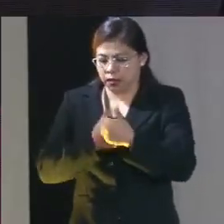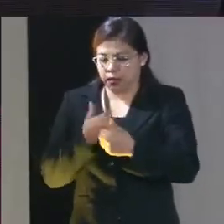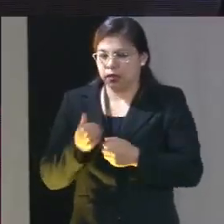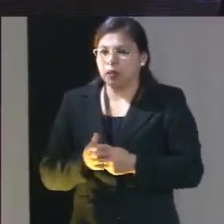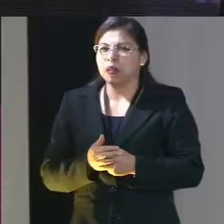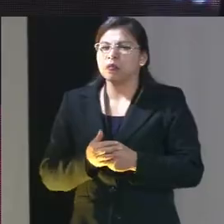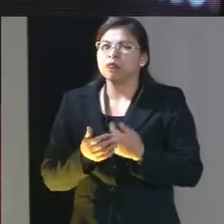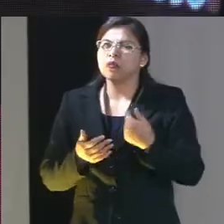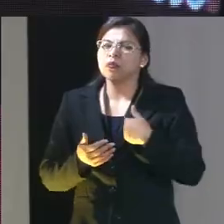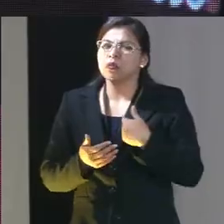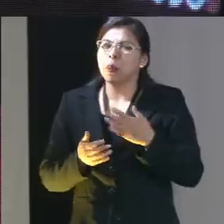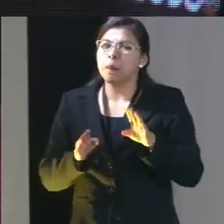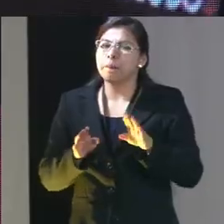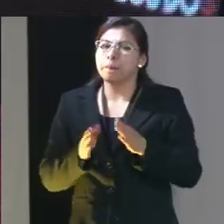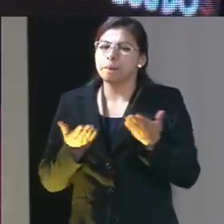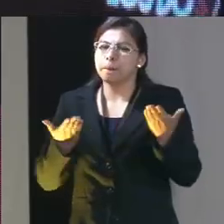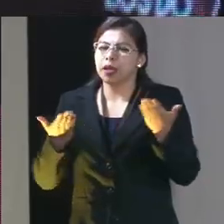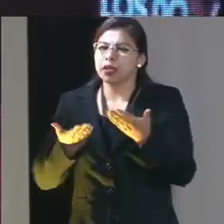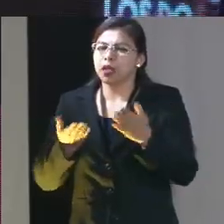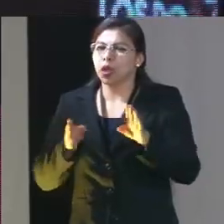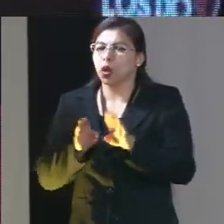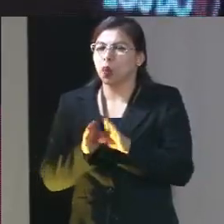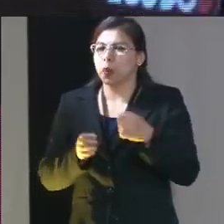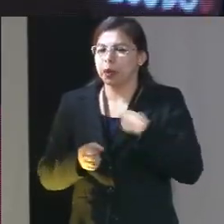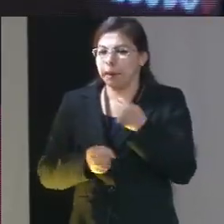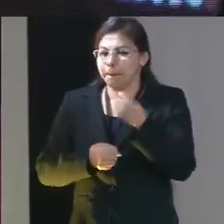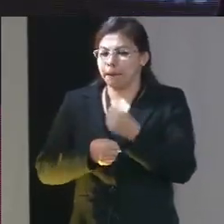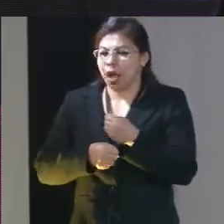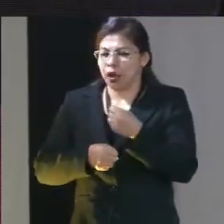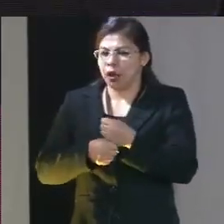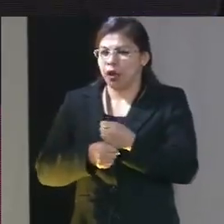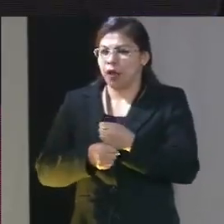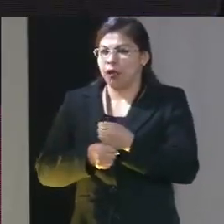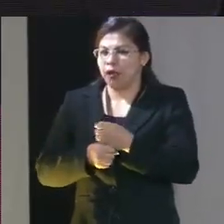y presenté como ensayo final,